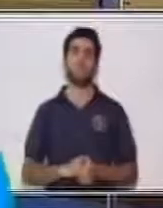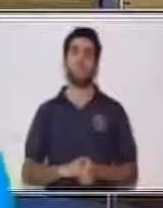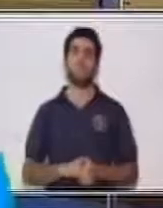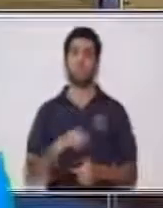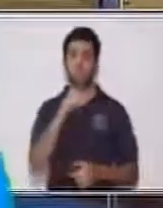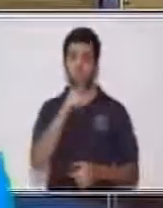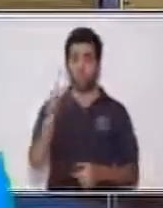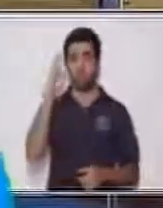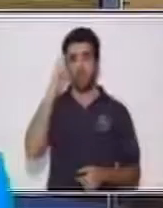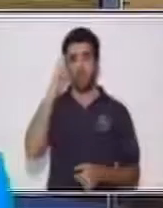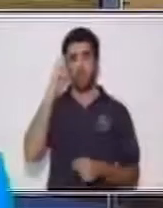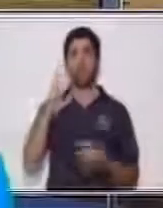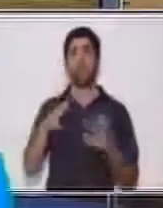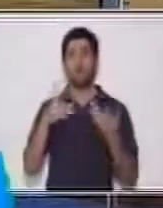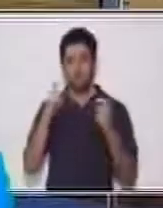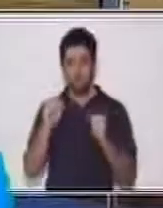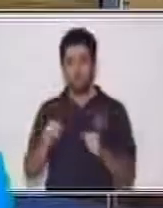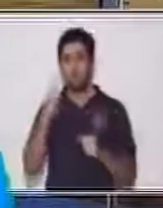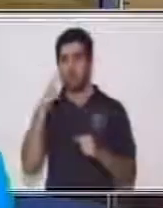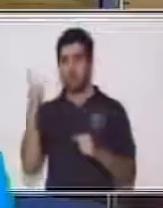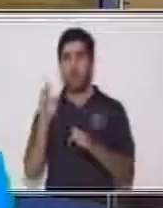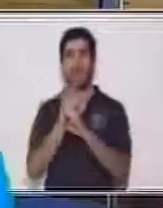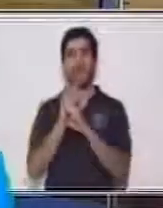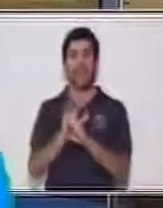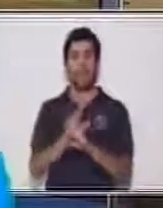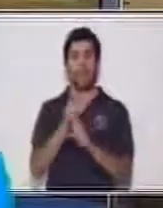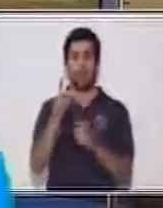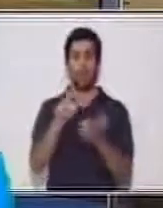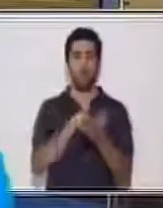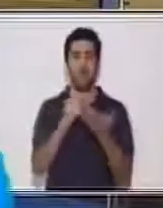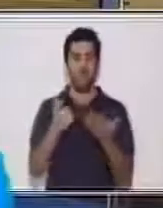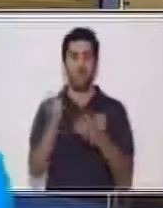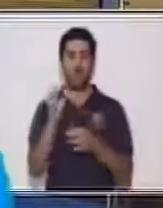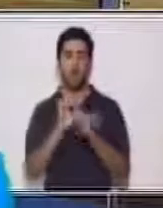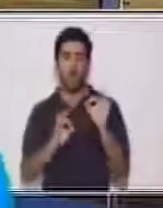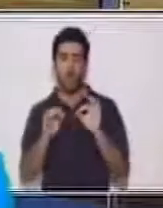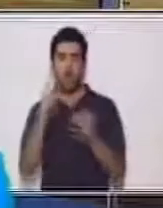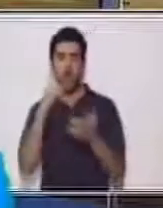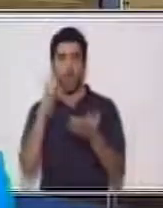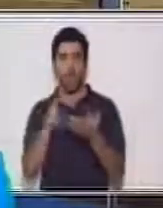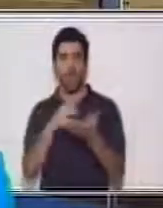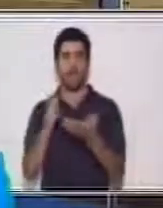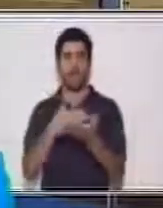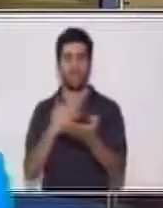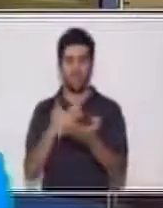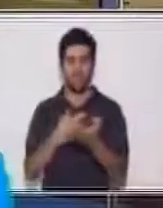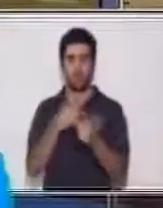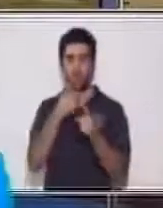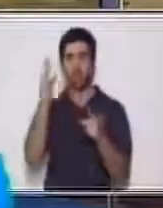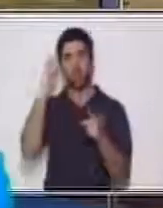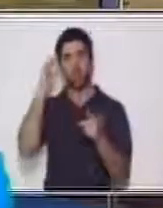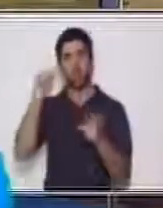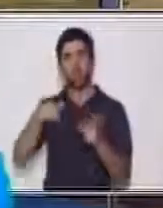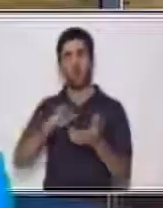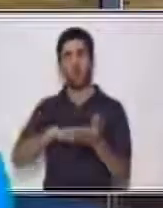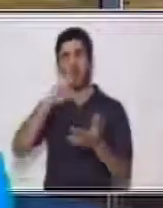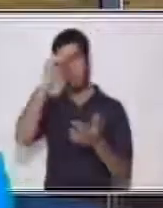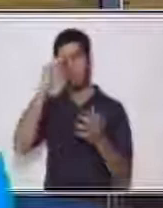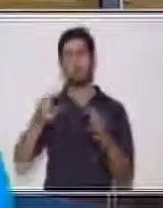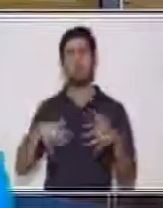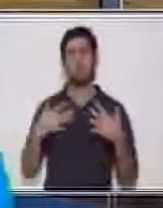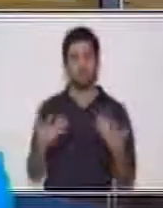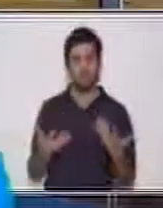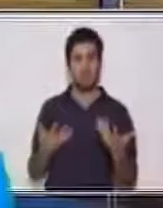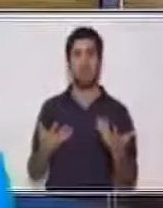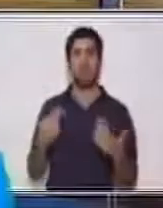Recuerda que puedes encontrar algunos ejemplos en libros, en revistas o tú mismo dibujarlos. Recuerda que aprendimos el día de hoy. Hoy